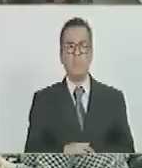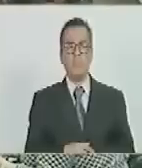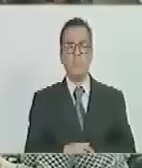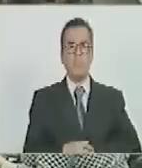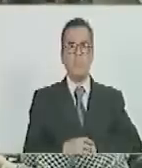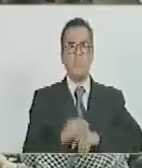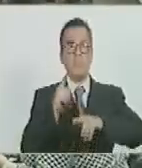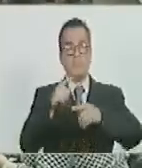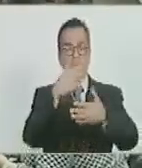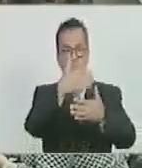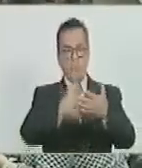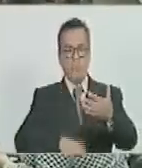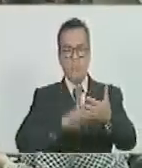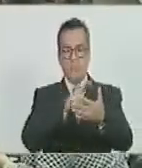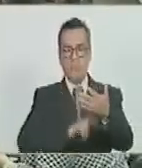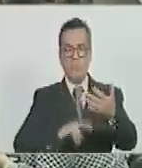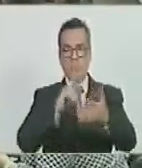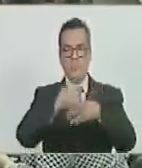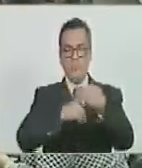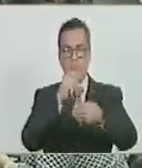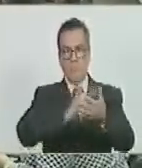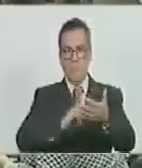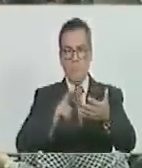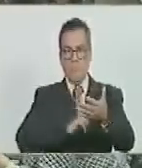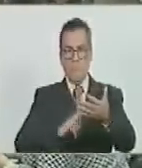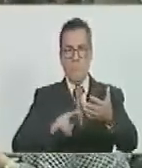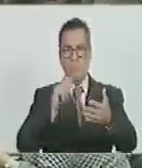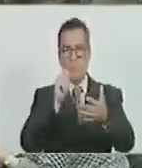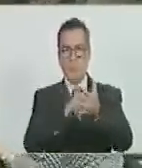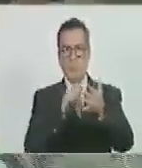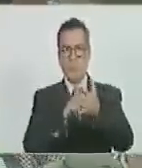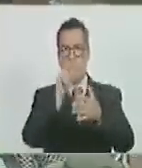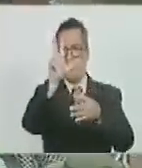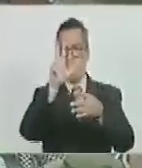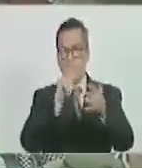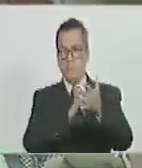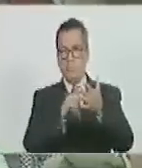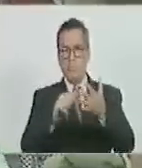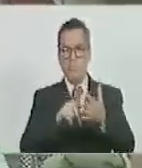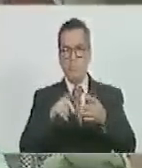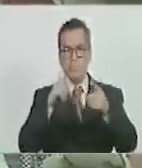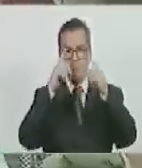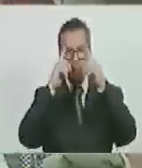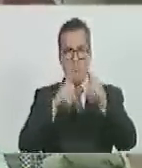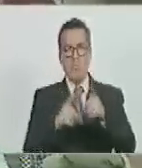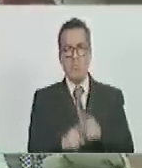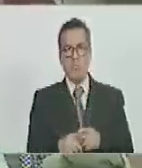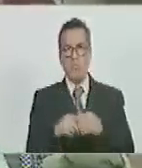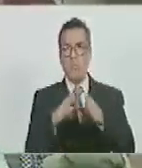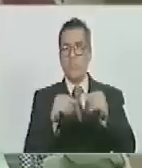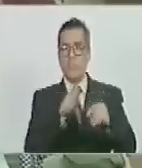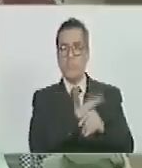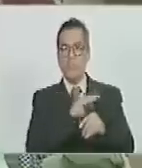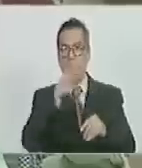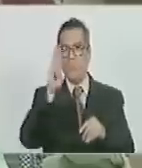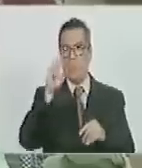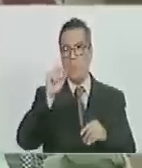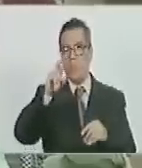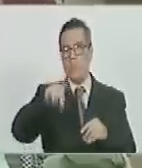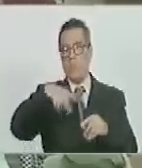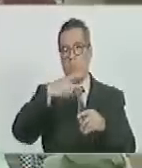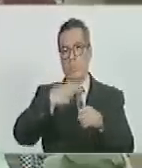En las argumentaciones, en la justificación, punto número 3, punto B dice, los autores Bandes y